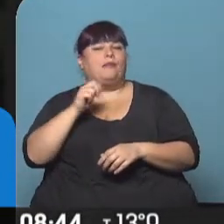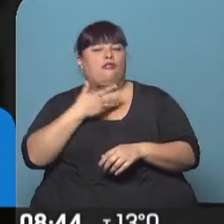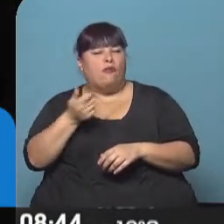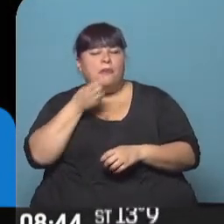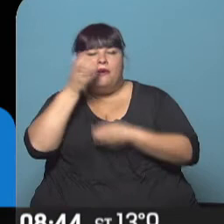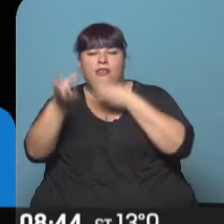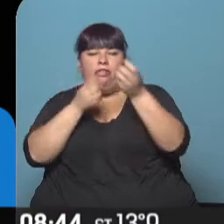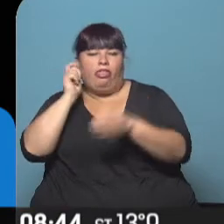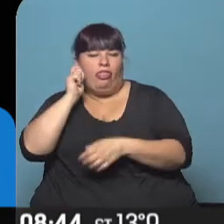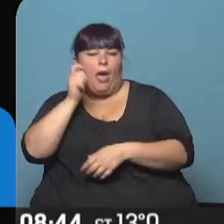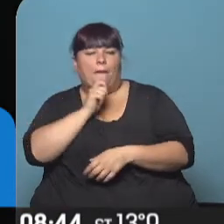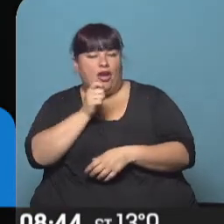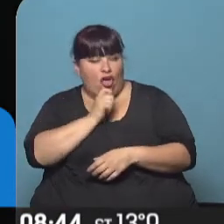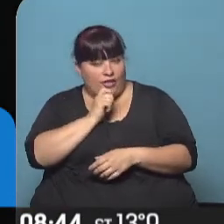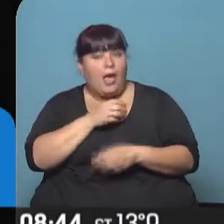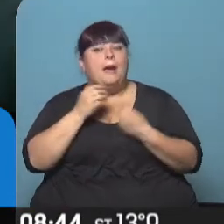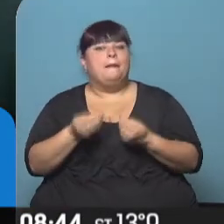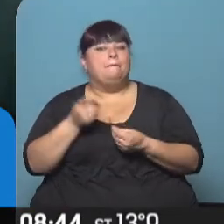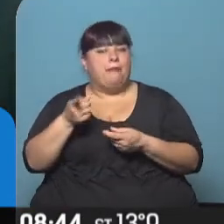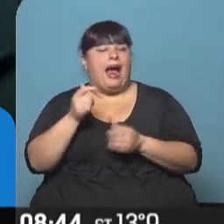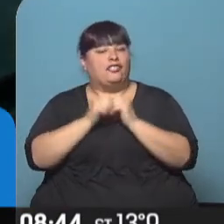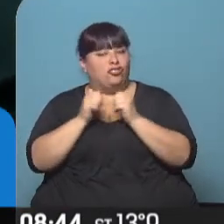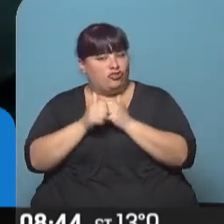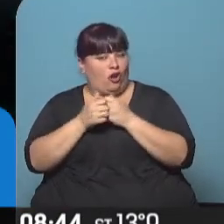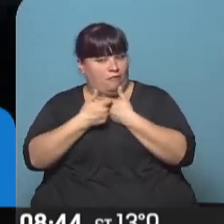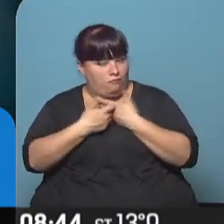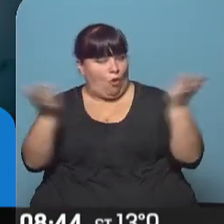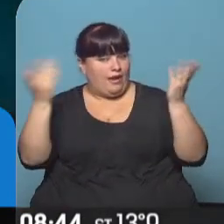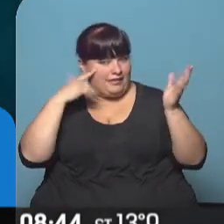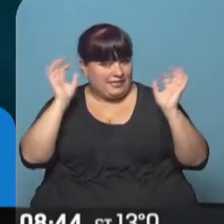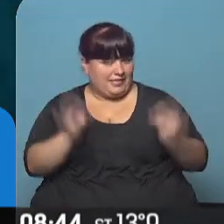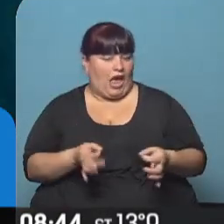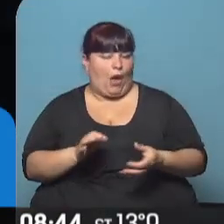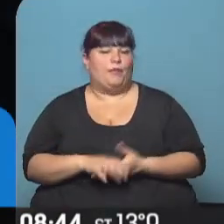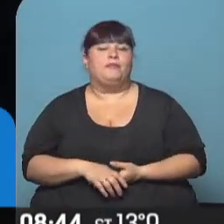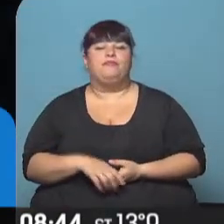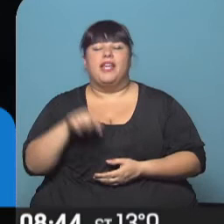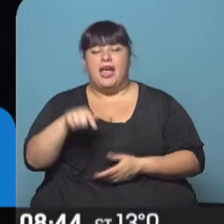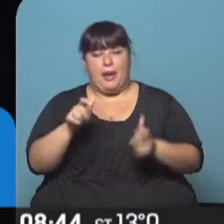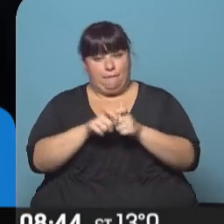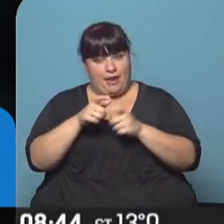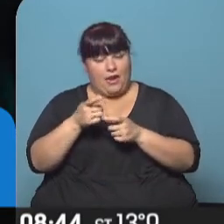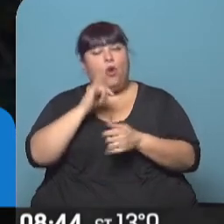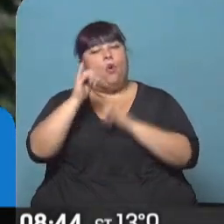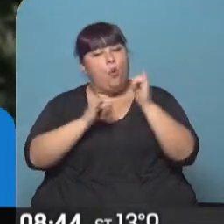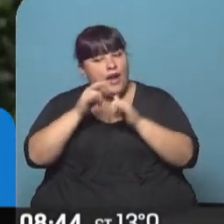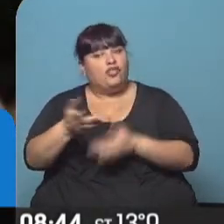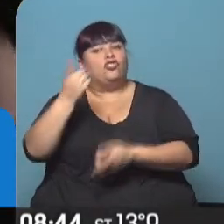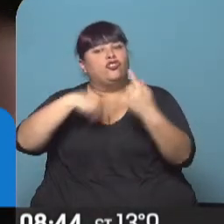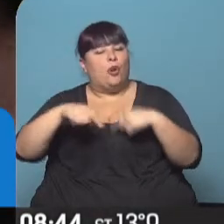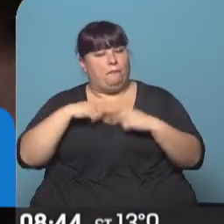le daba la información a los periodistas para que la historia se pudiera hacer conocida. Y esta película está basada en